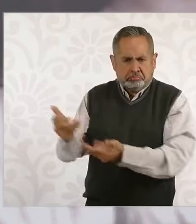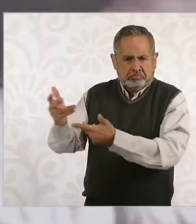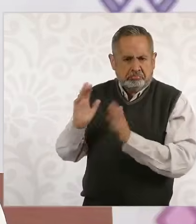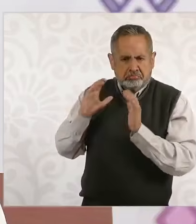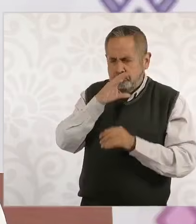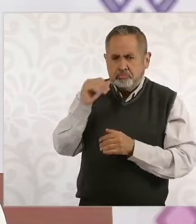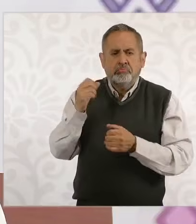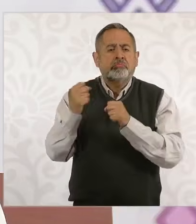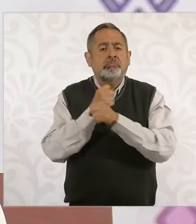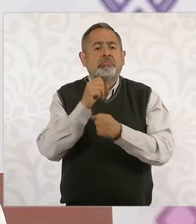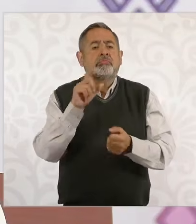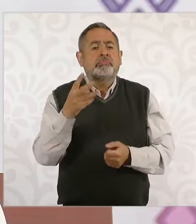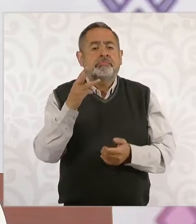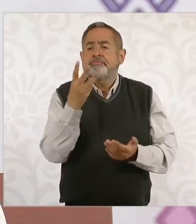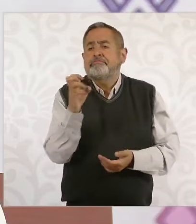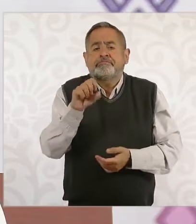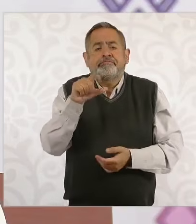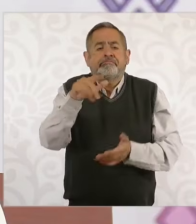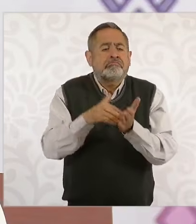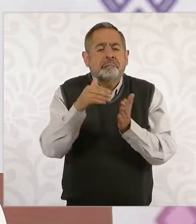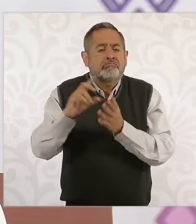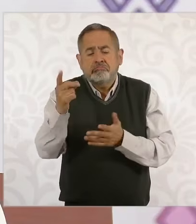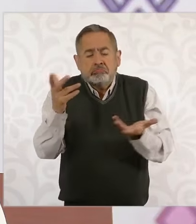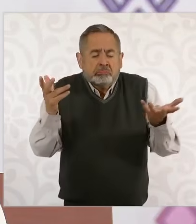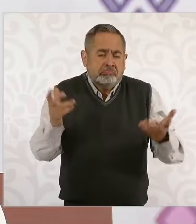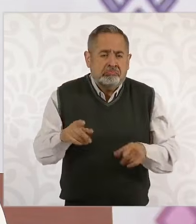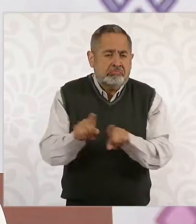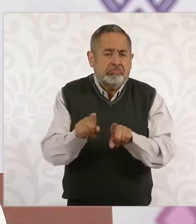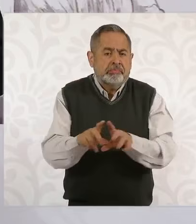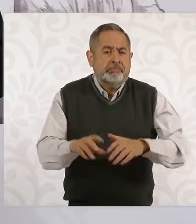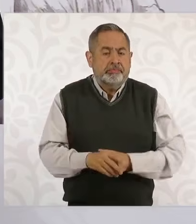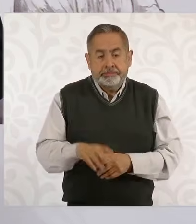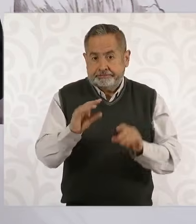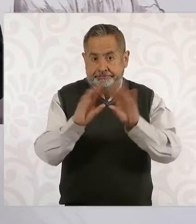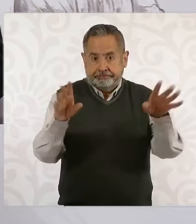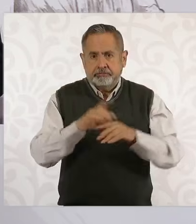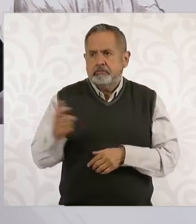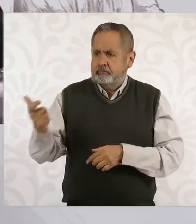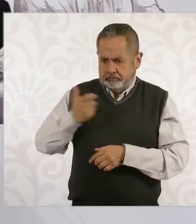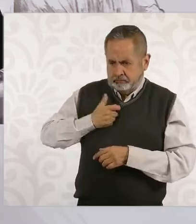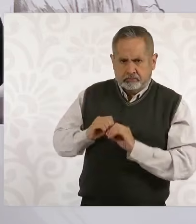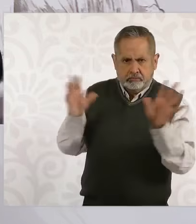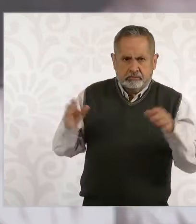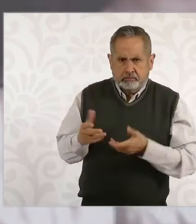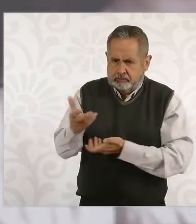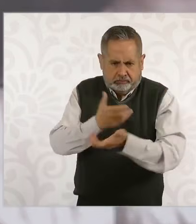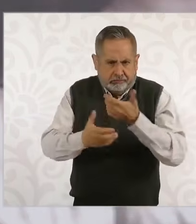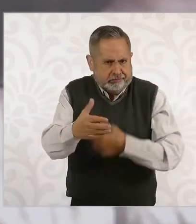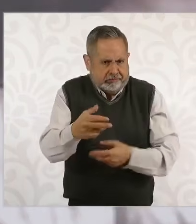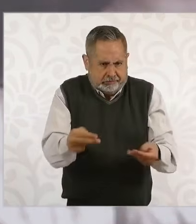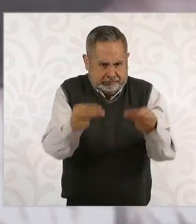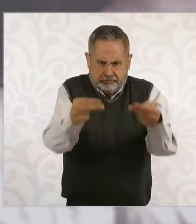ejemplo, en el 23 son 367 millones de dólares. Y claro que nos los pagan, pues tenemos una relación comercial, ¿qué